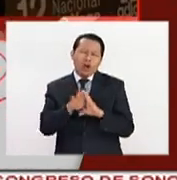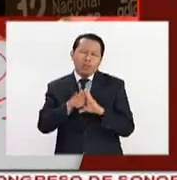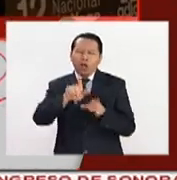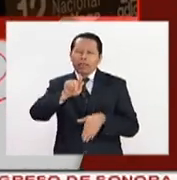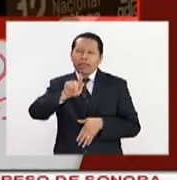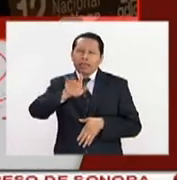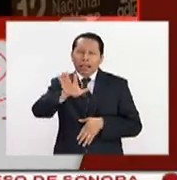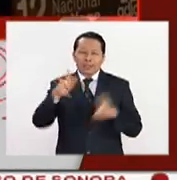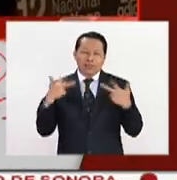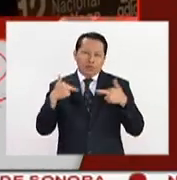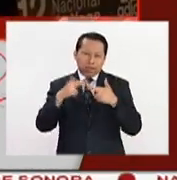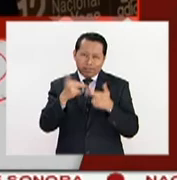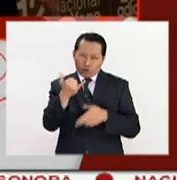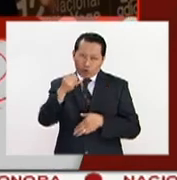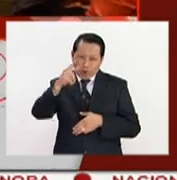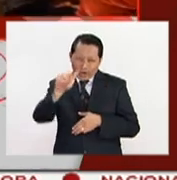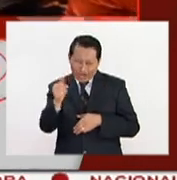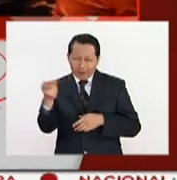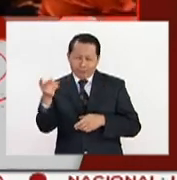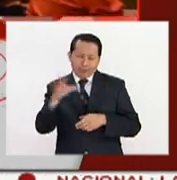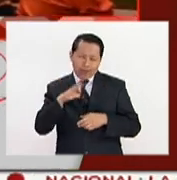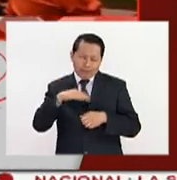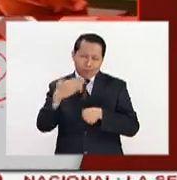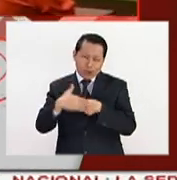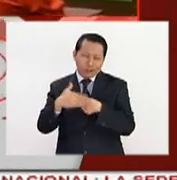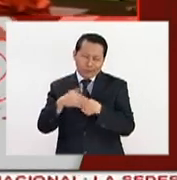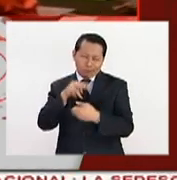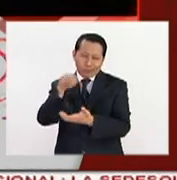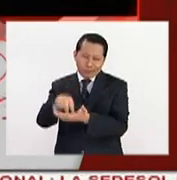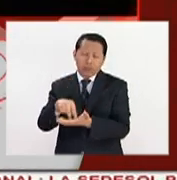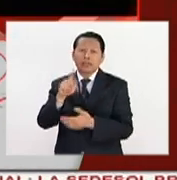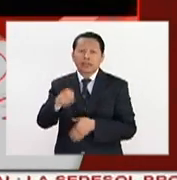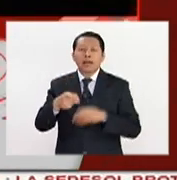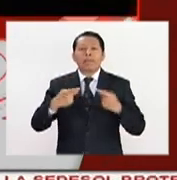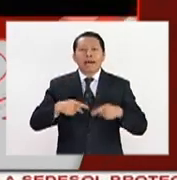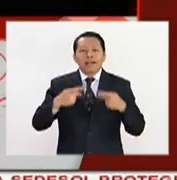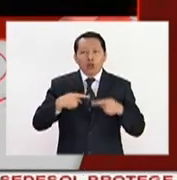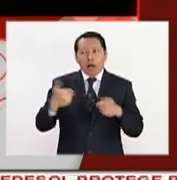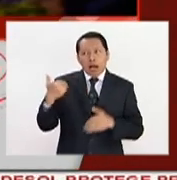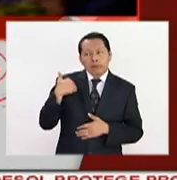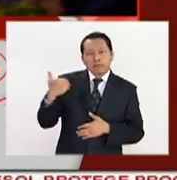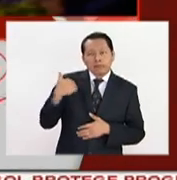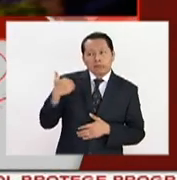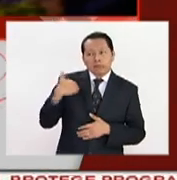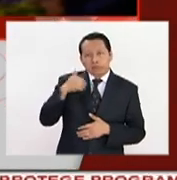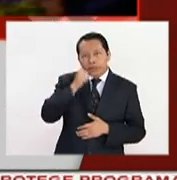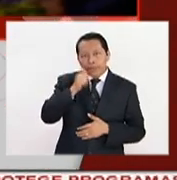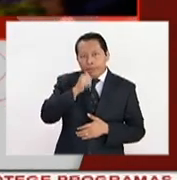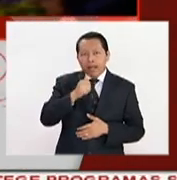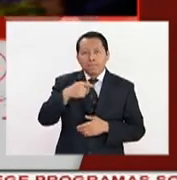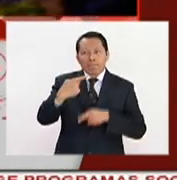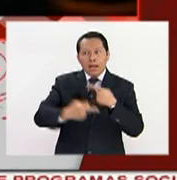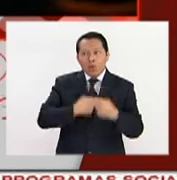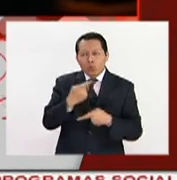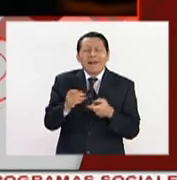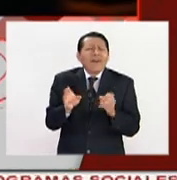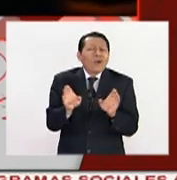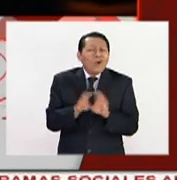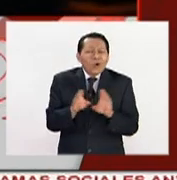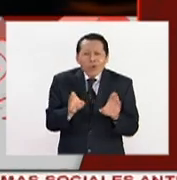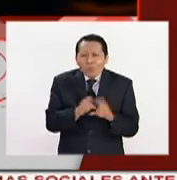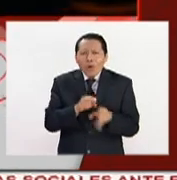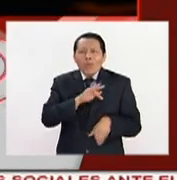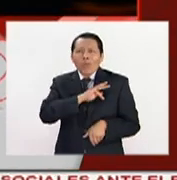van a acompañar, y hemos sentido que la gente se ha acercado mucho a nosotros pidiendo cómo encuentran arraigo, cómo